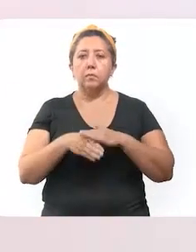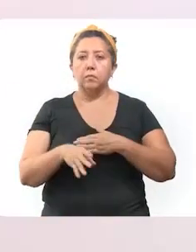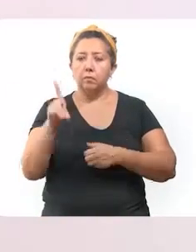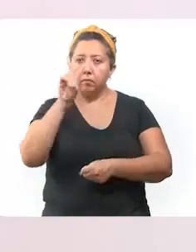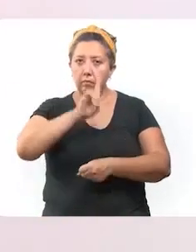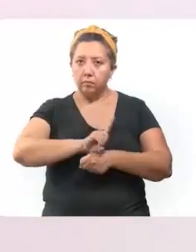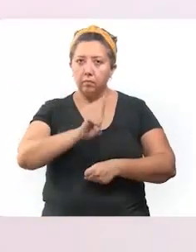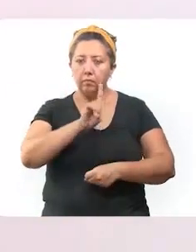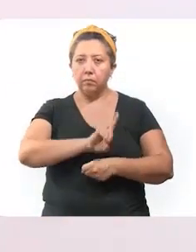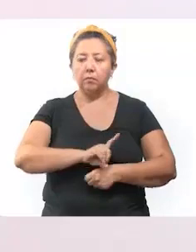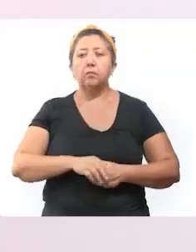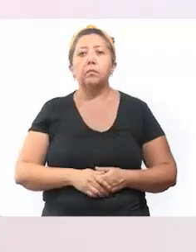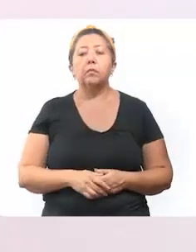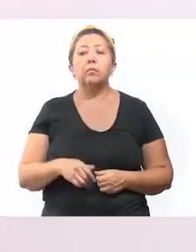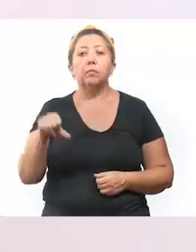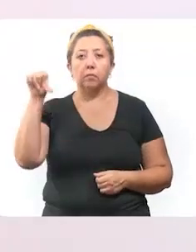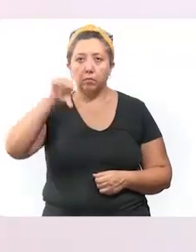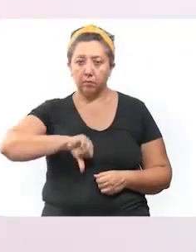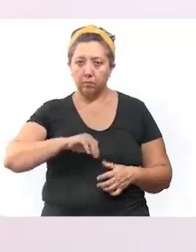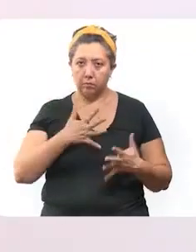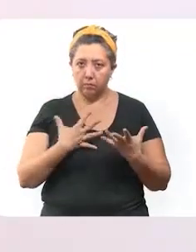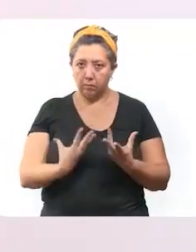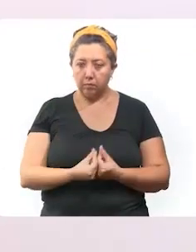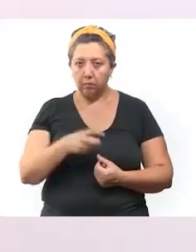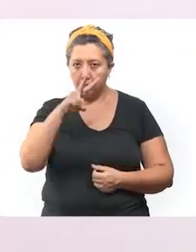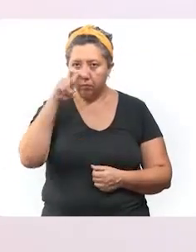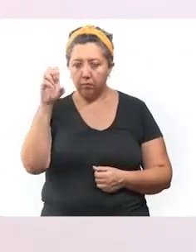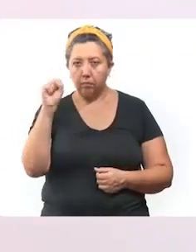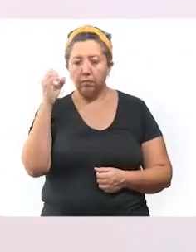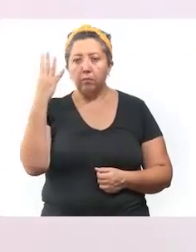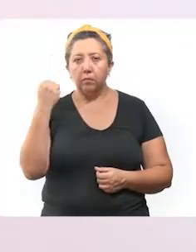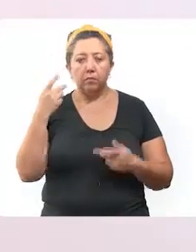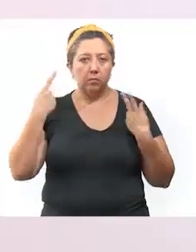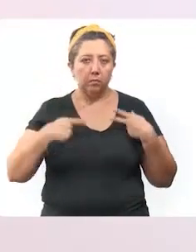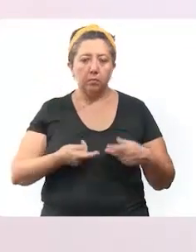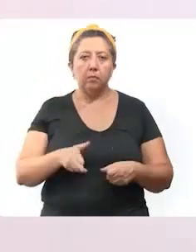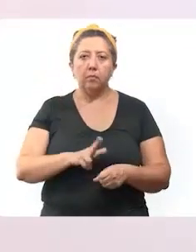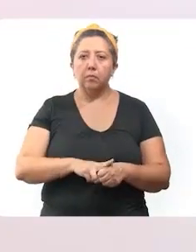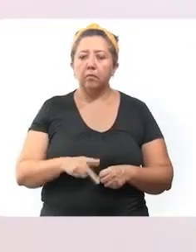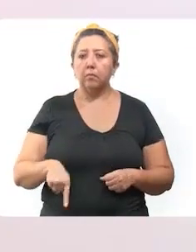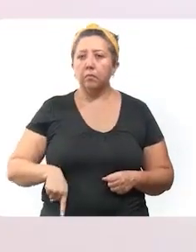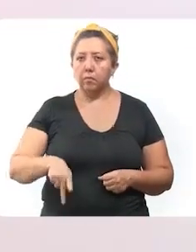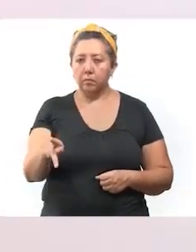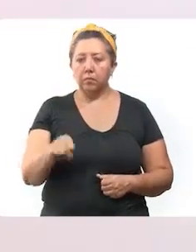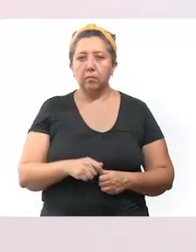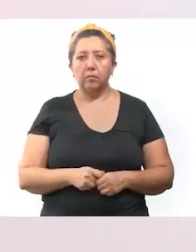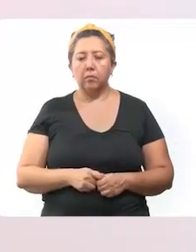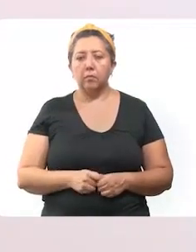los ingresos diarios. El día de hoy tenemos 269 pacientes en hospitales públicos.